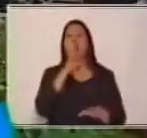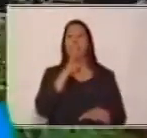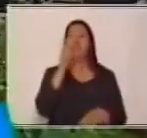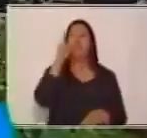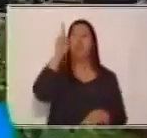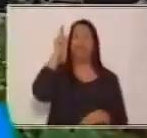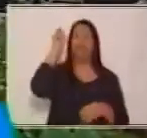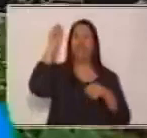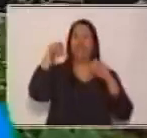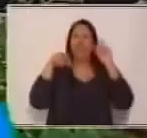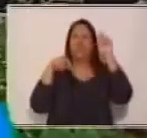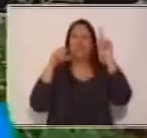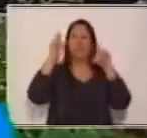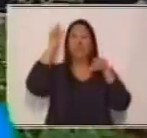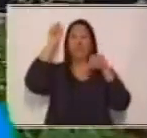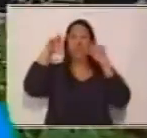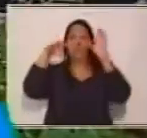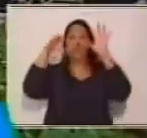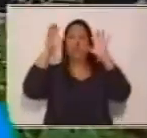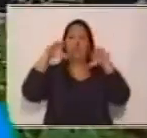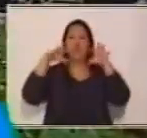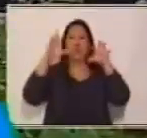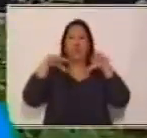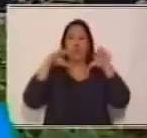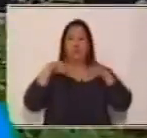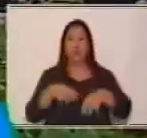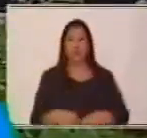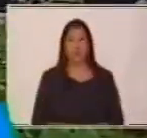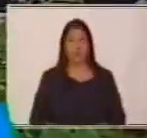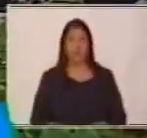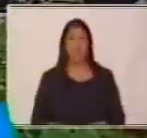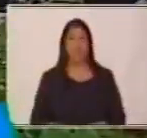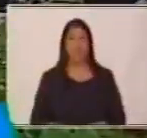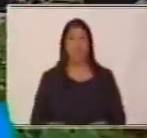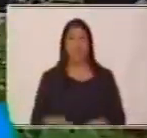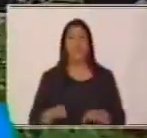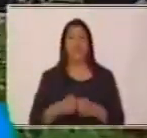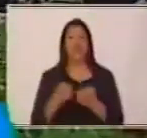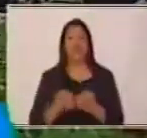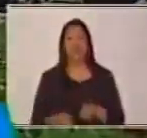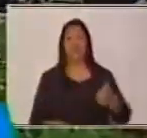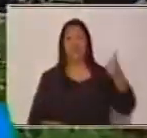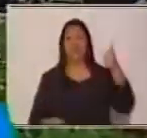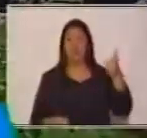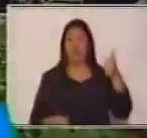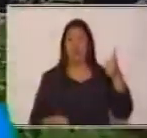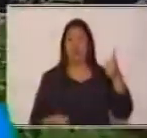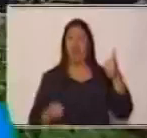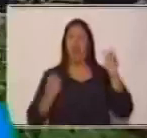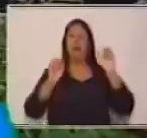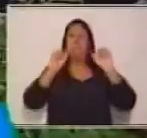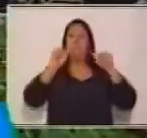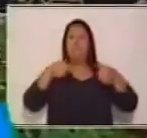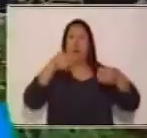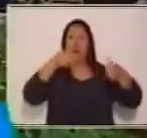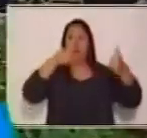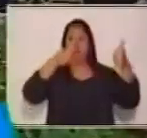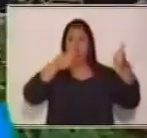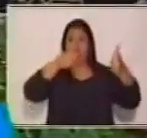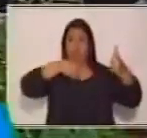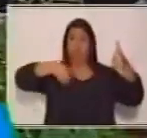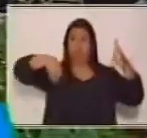lluvia. Entonces, vamos a decir que A es sustituido completamente por